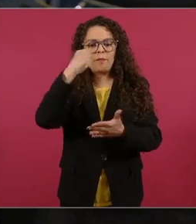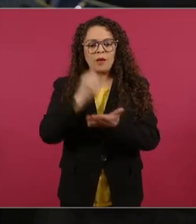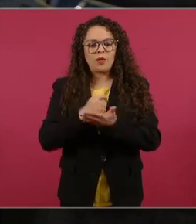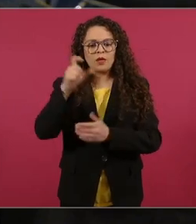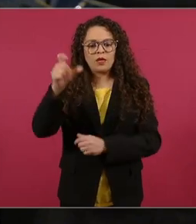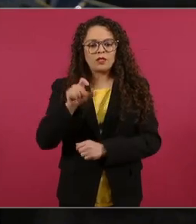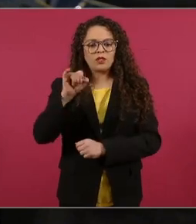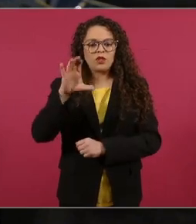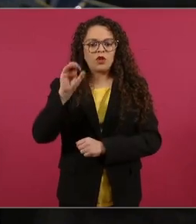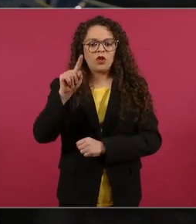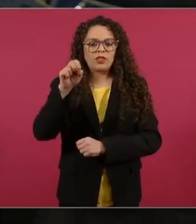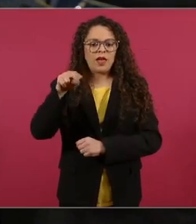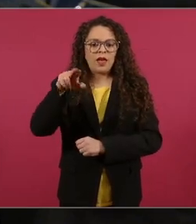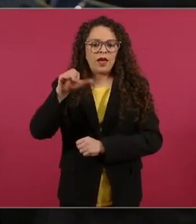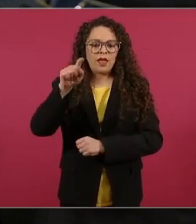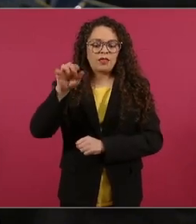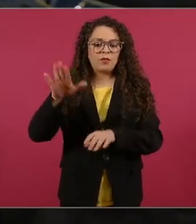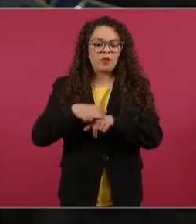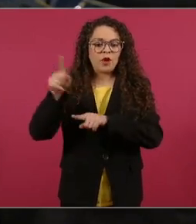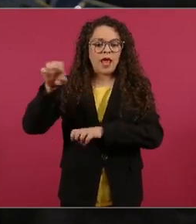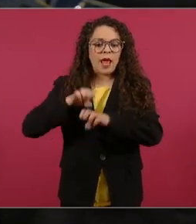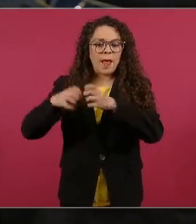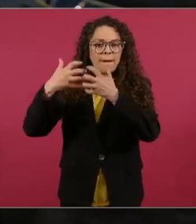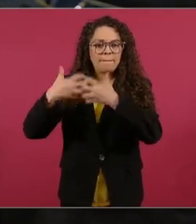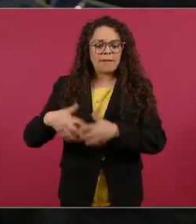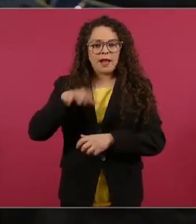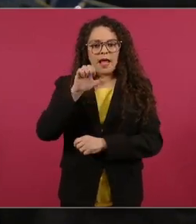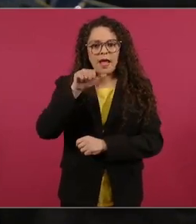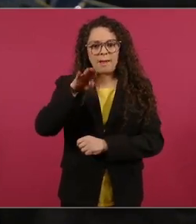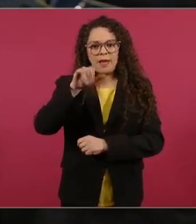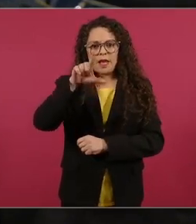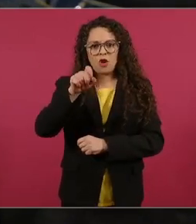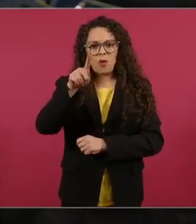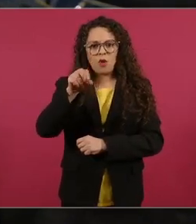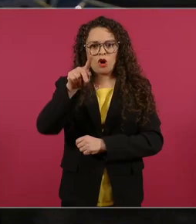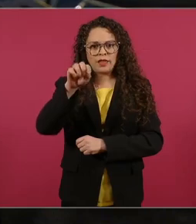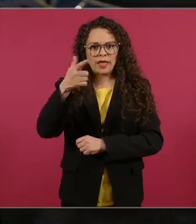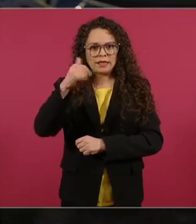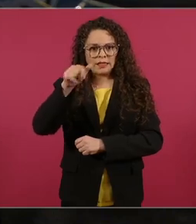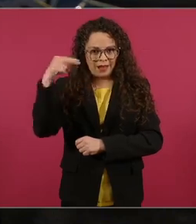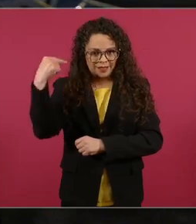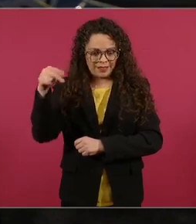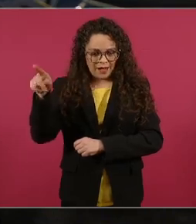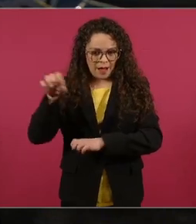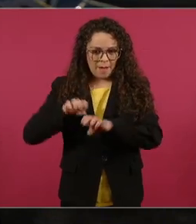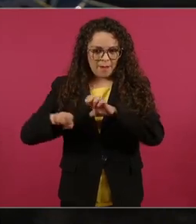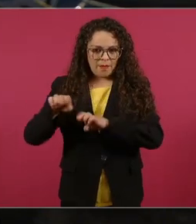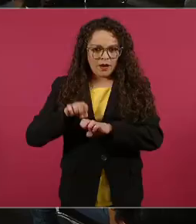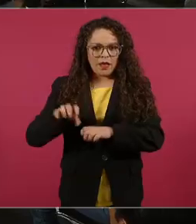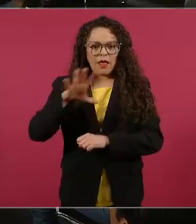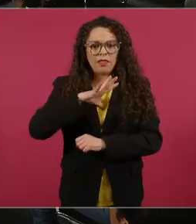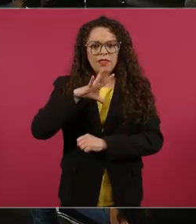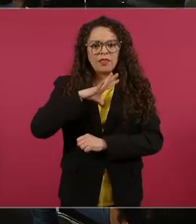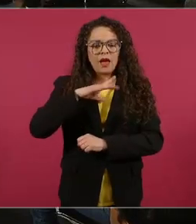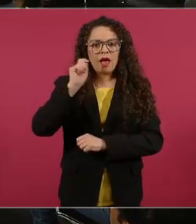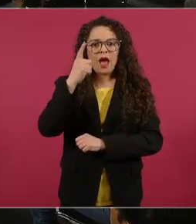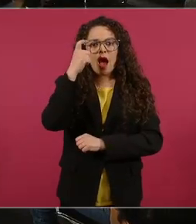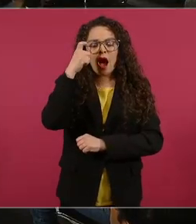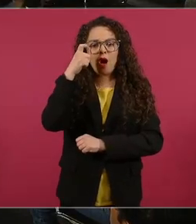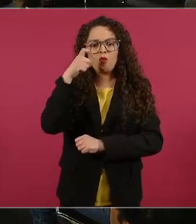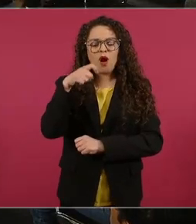presa Emilio Portes Gil tiene solamente 25% de captación de